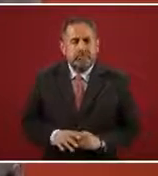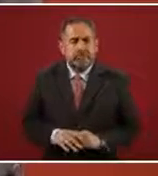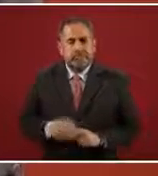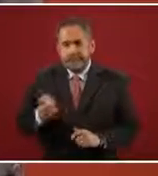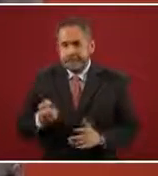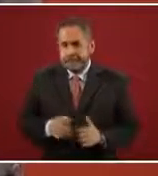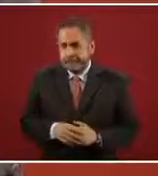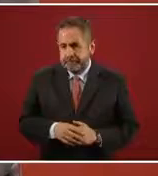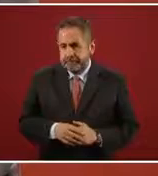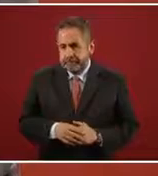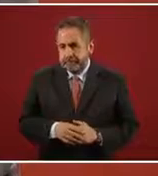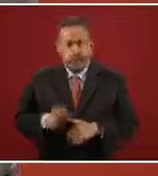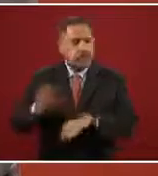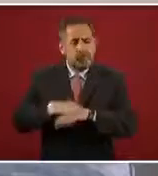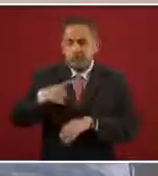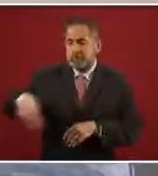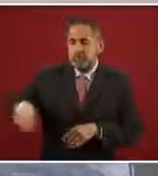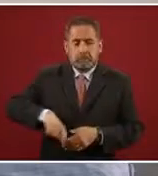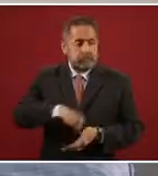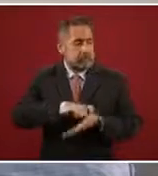por qué tanto consumo